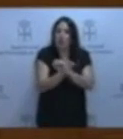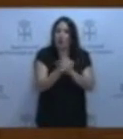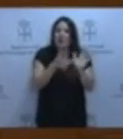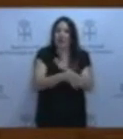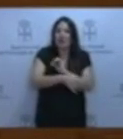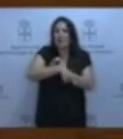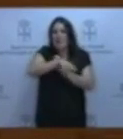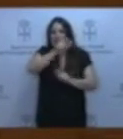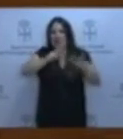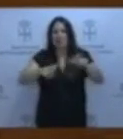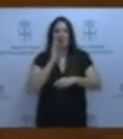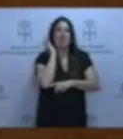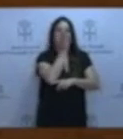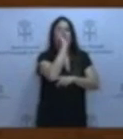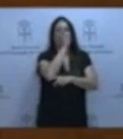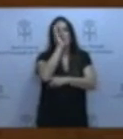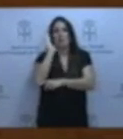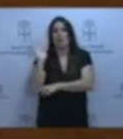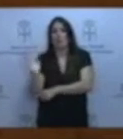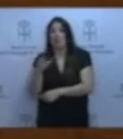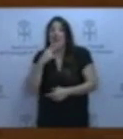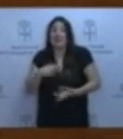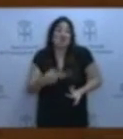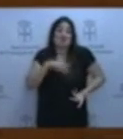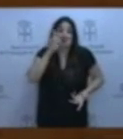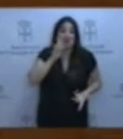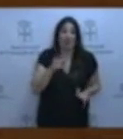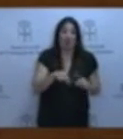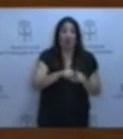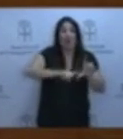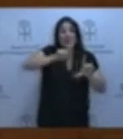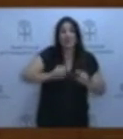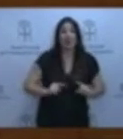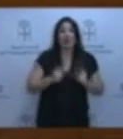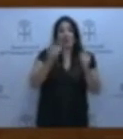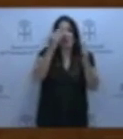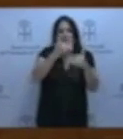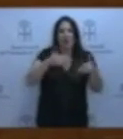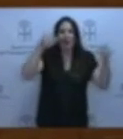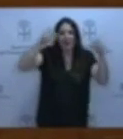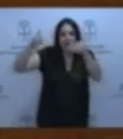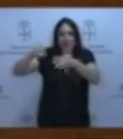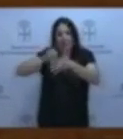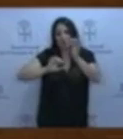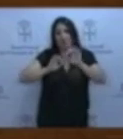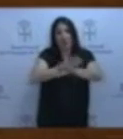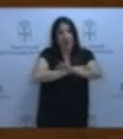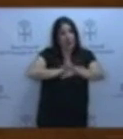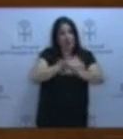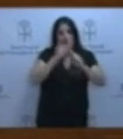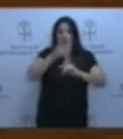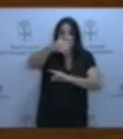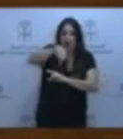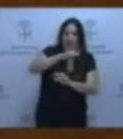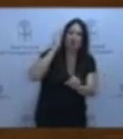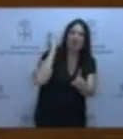de damnificados anónimos. No salen en estadísticas oficiales, no reciben ninguna atención por parte del Gobierno, pero es parte de